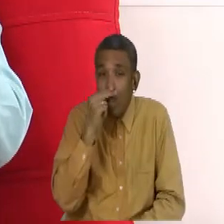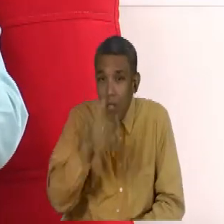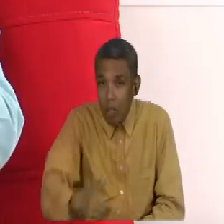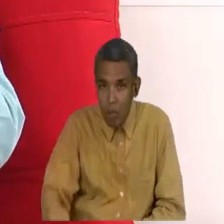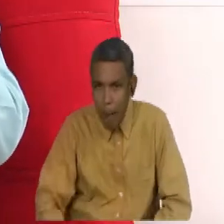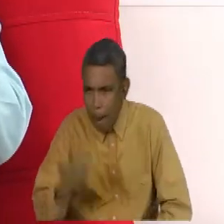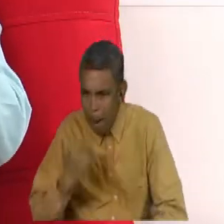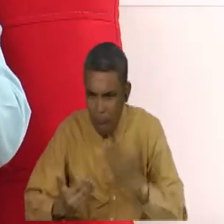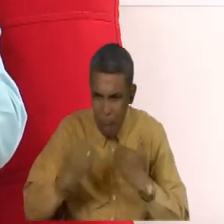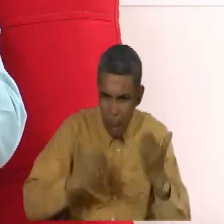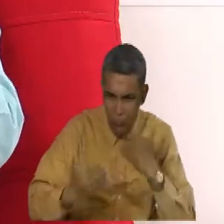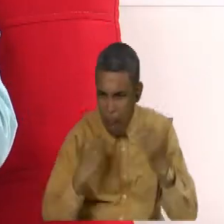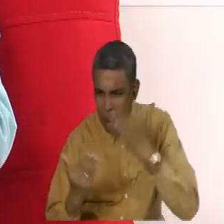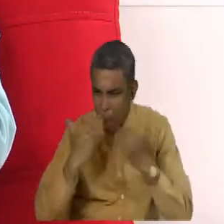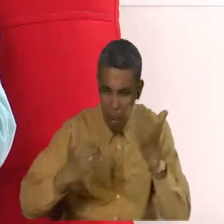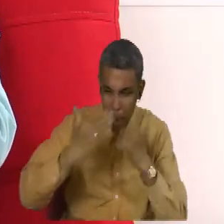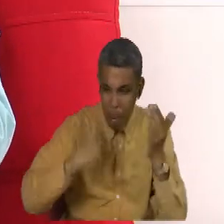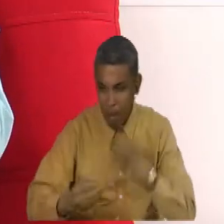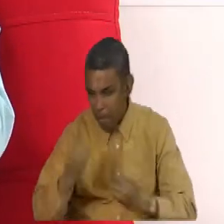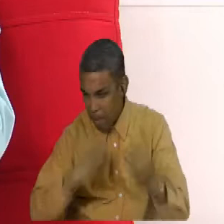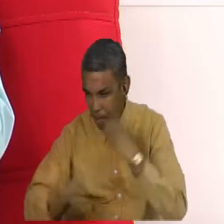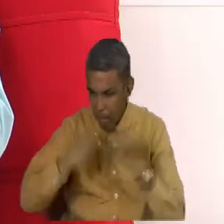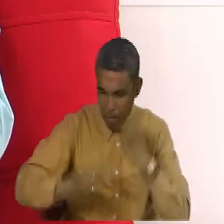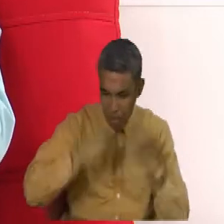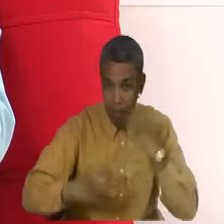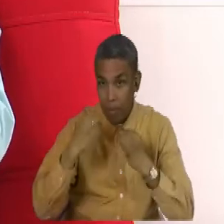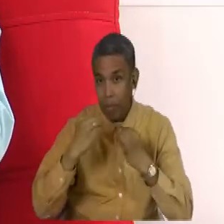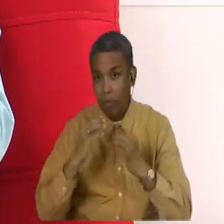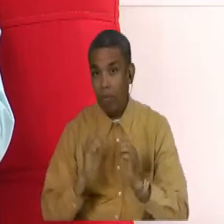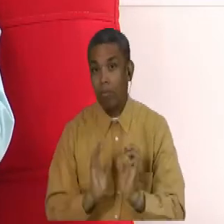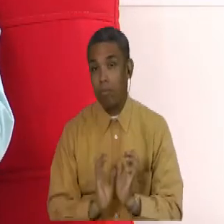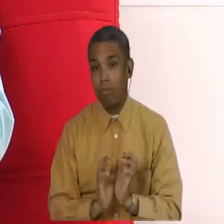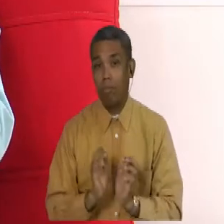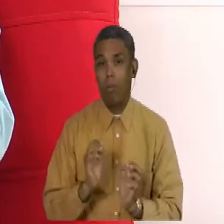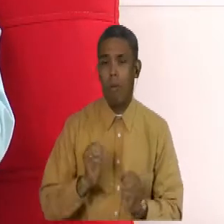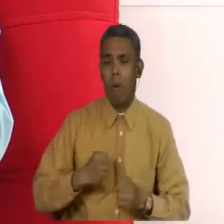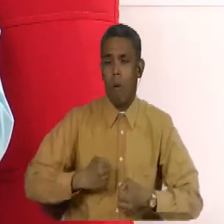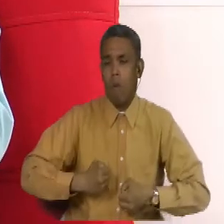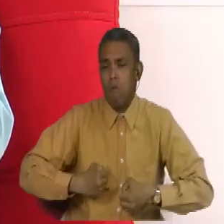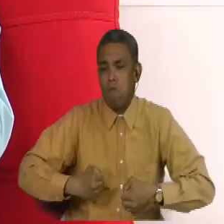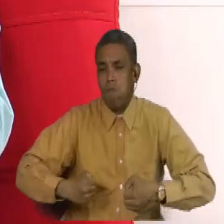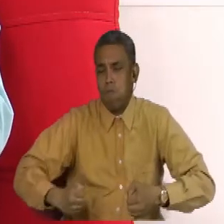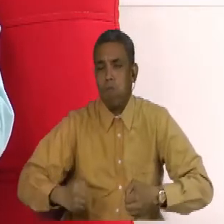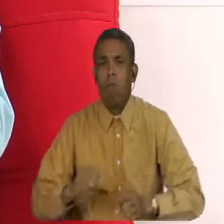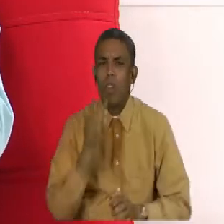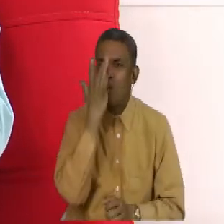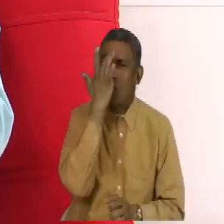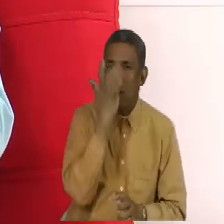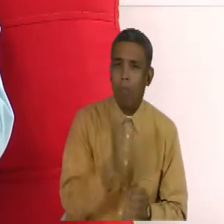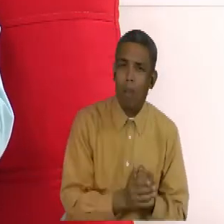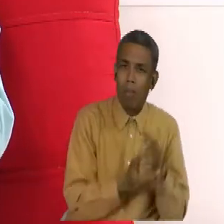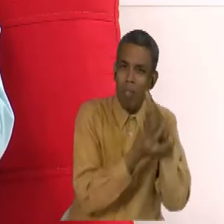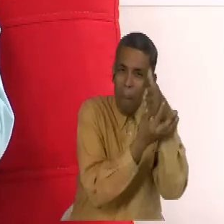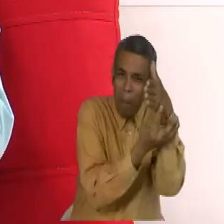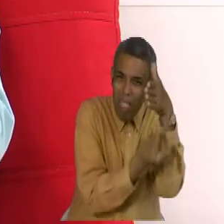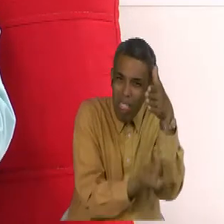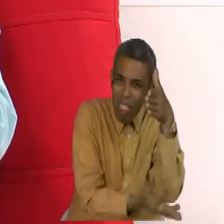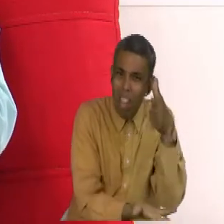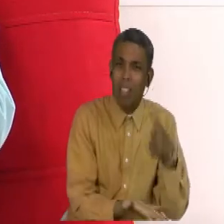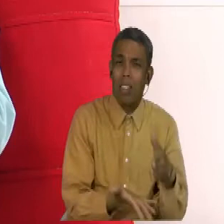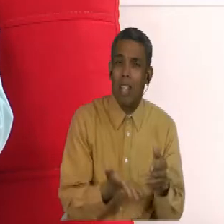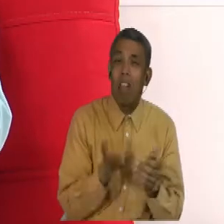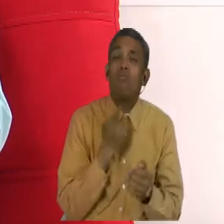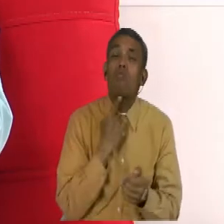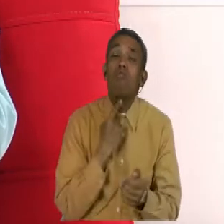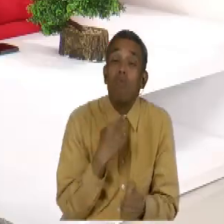estamos comiendo o estamos ingiriendo más calorías de las que estamos gastando. Entonces las calorías se van acumulando en el organismo en